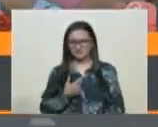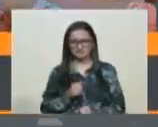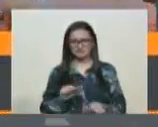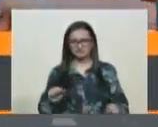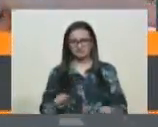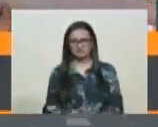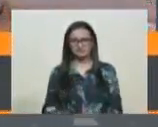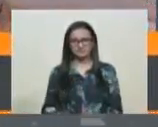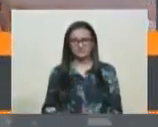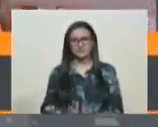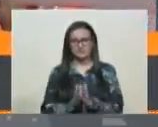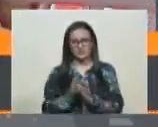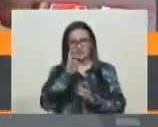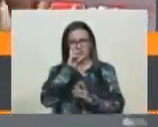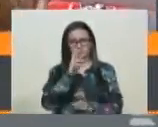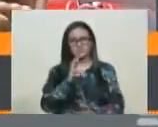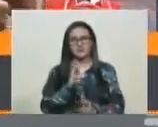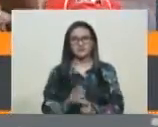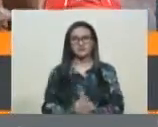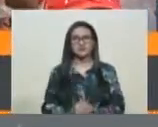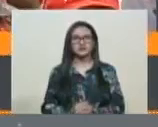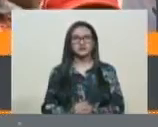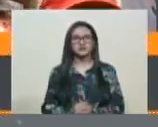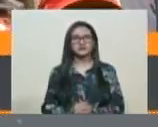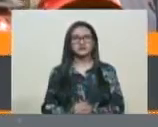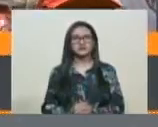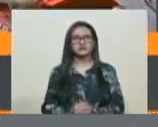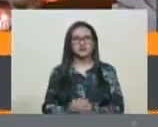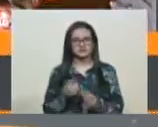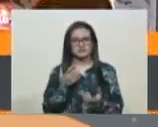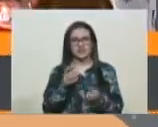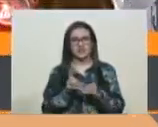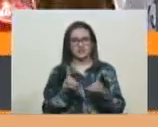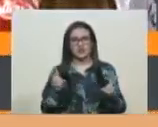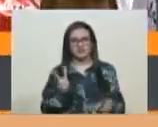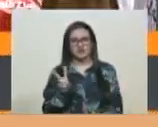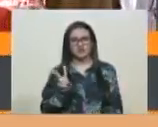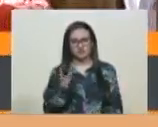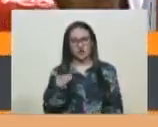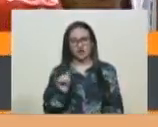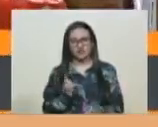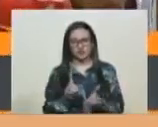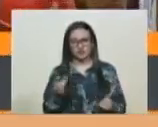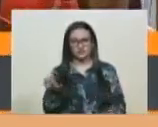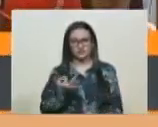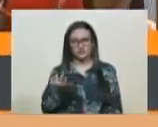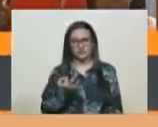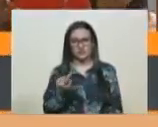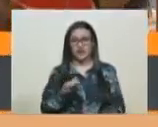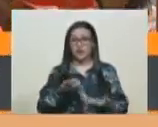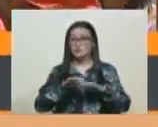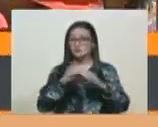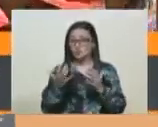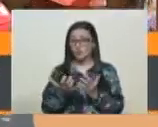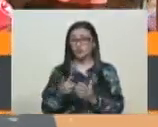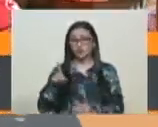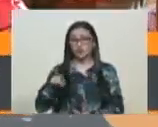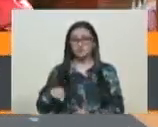Vamos a empezar a respetarnos, porque si vamos a hablar de democracia, Venezuela tiene mucho que decir, en el mundo